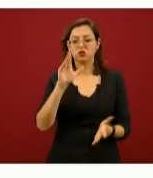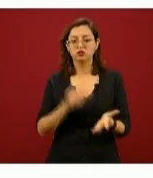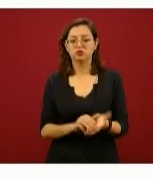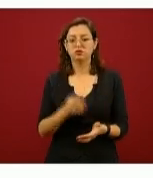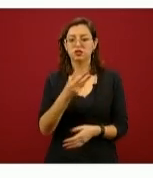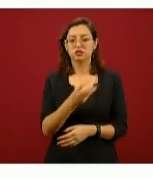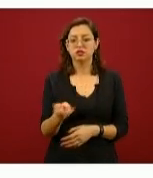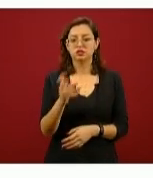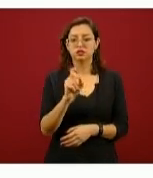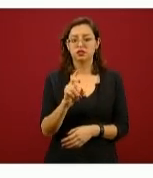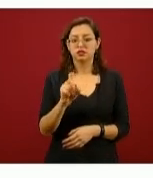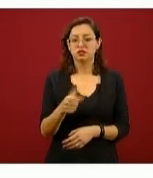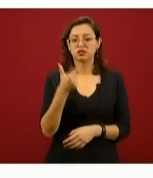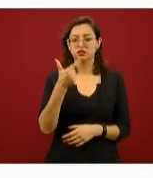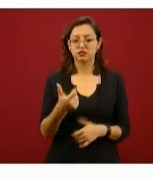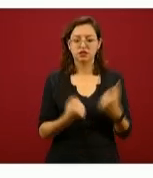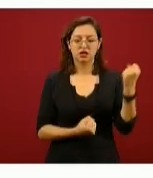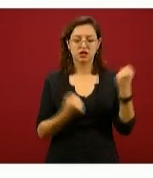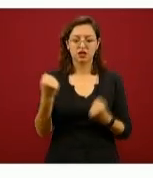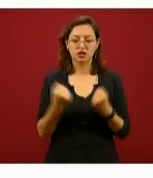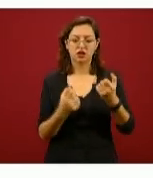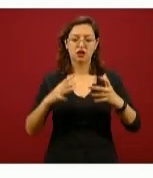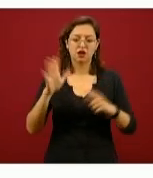2,337 vehículos terrestres, con un total de